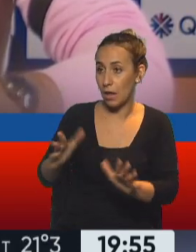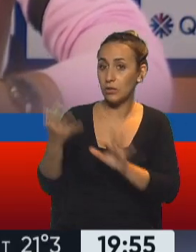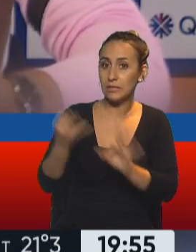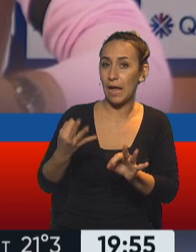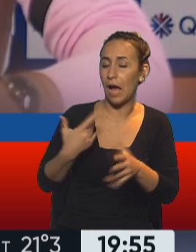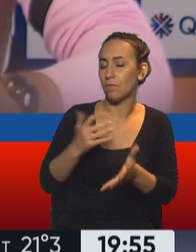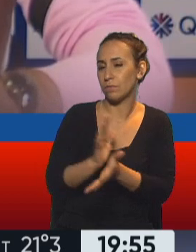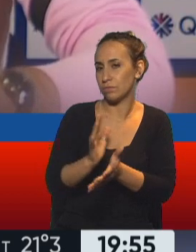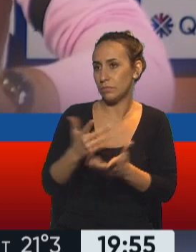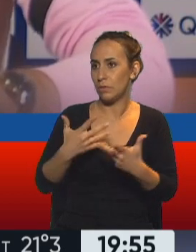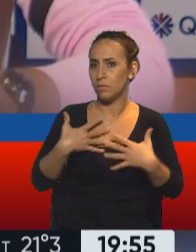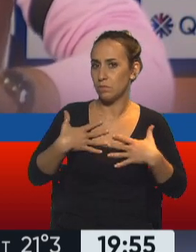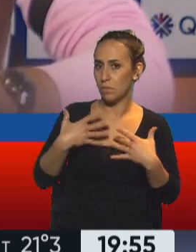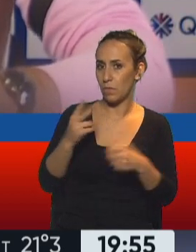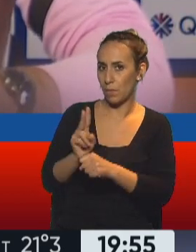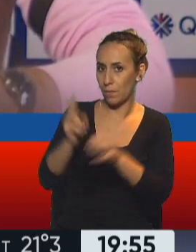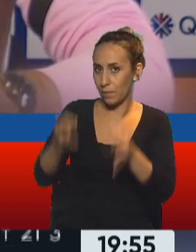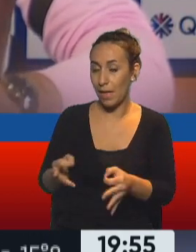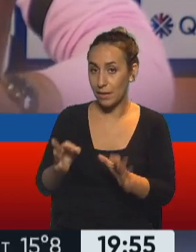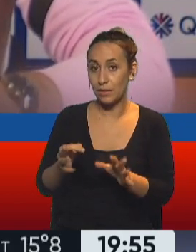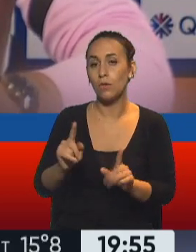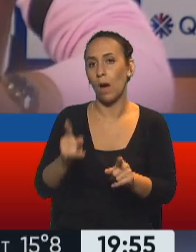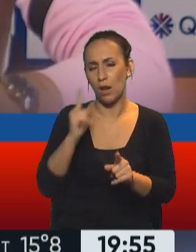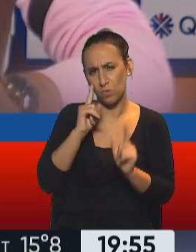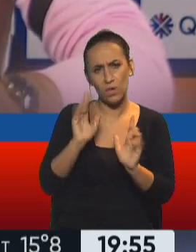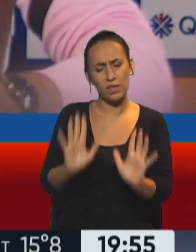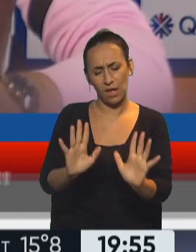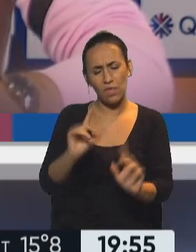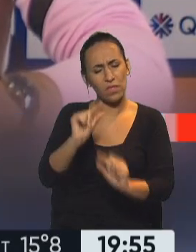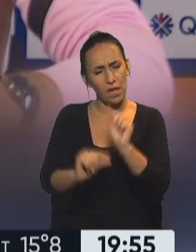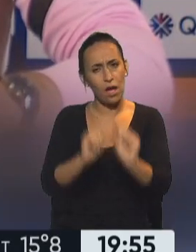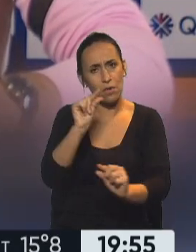que ser cautos y veremos la evolución de los próximos días.